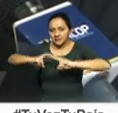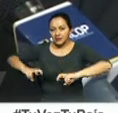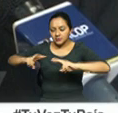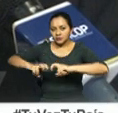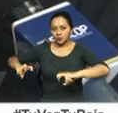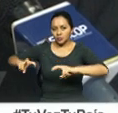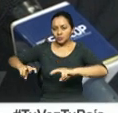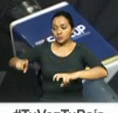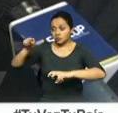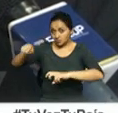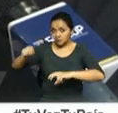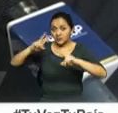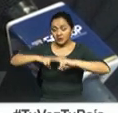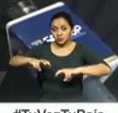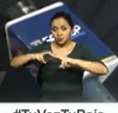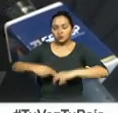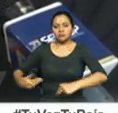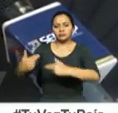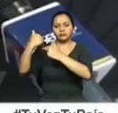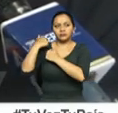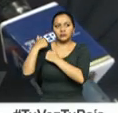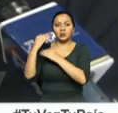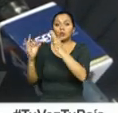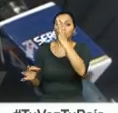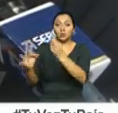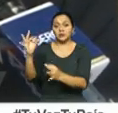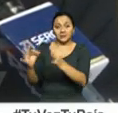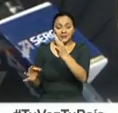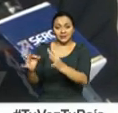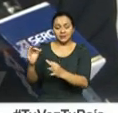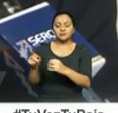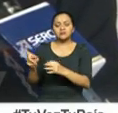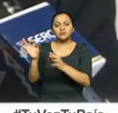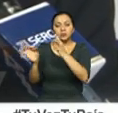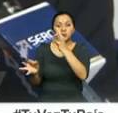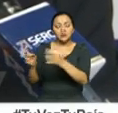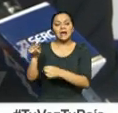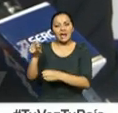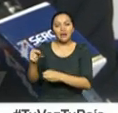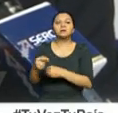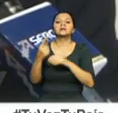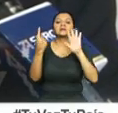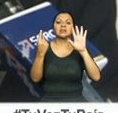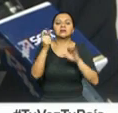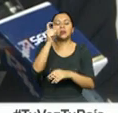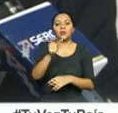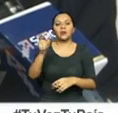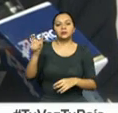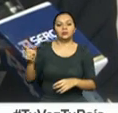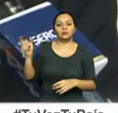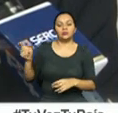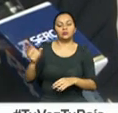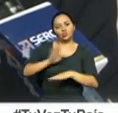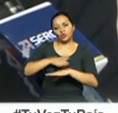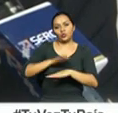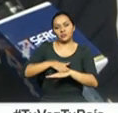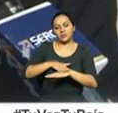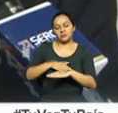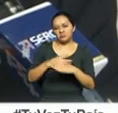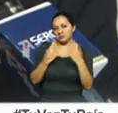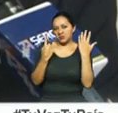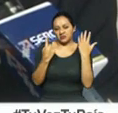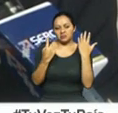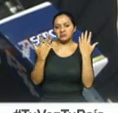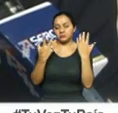investigación pasó a una etapa de instrucción fiscal donde se procesó a 6 ciudadanos. Uno de estos,